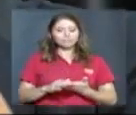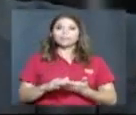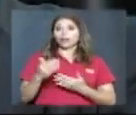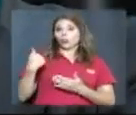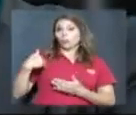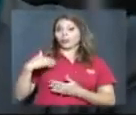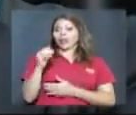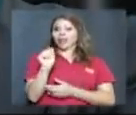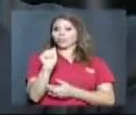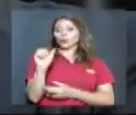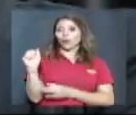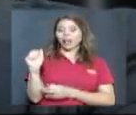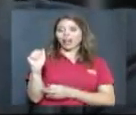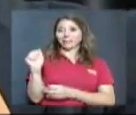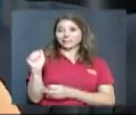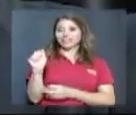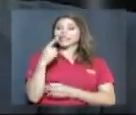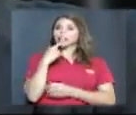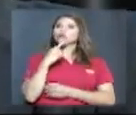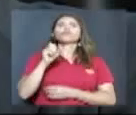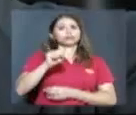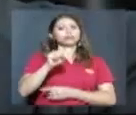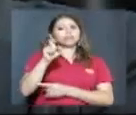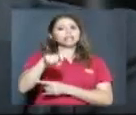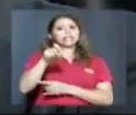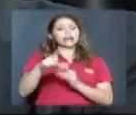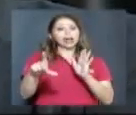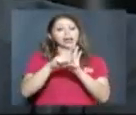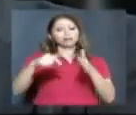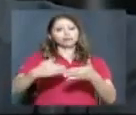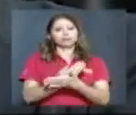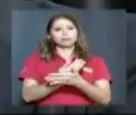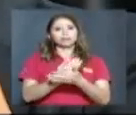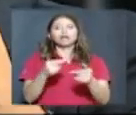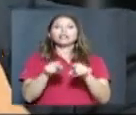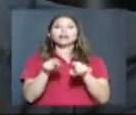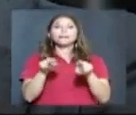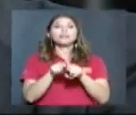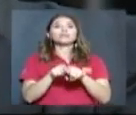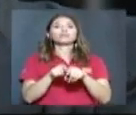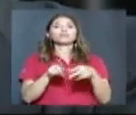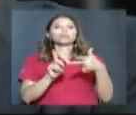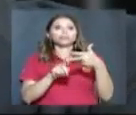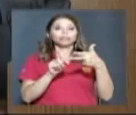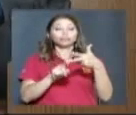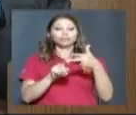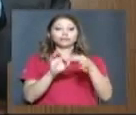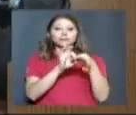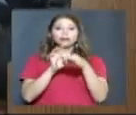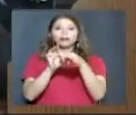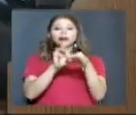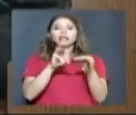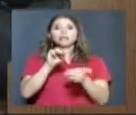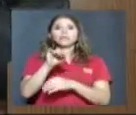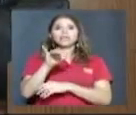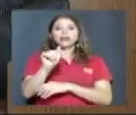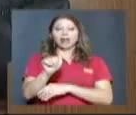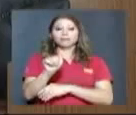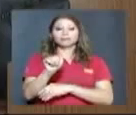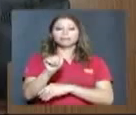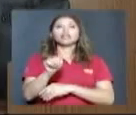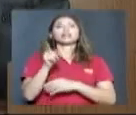esa legislación es necesaria y también se fortificó un poco desde la red MICA, que en este caso promueve